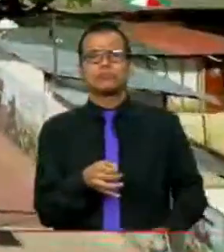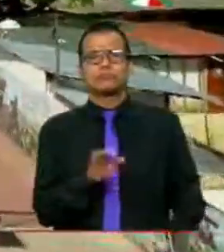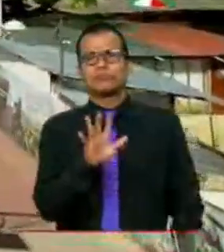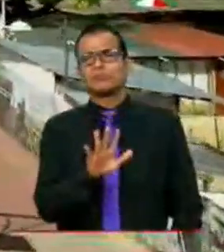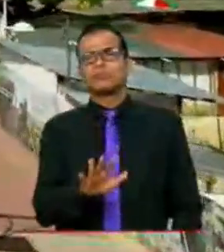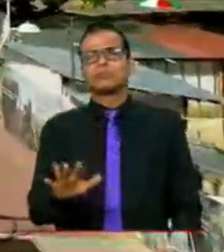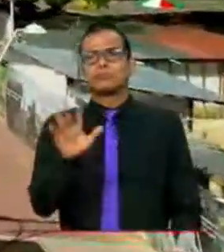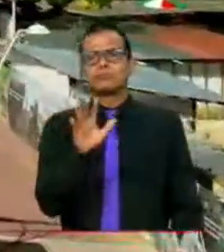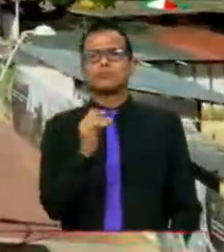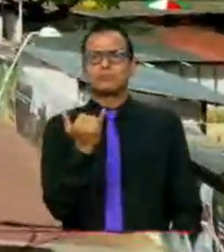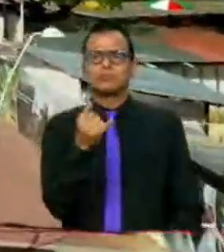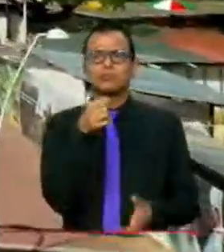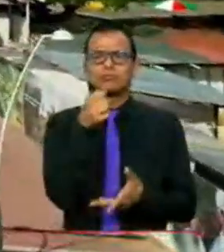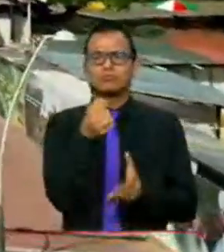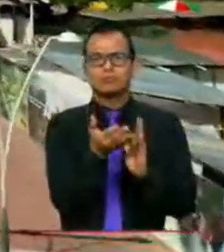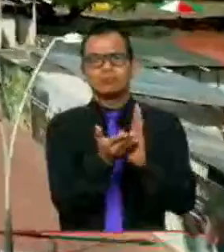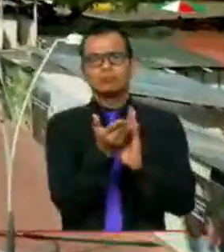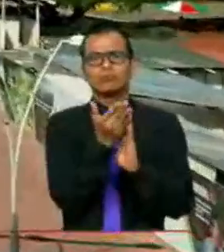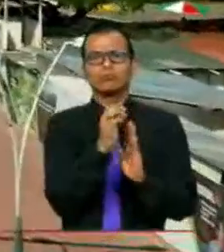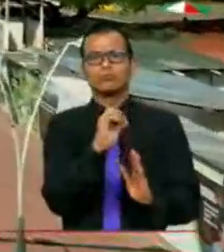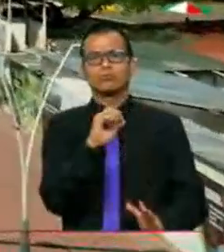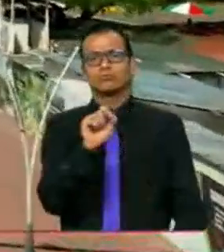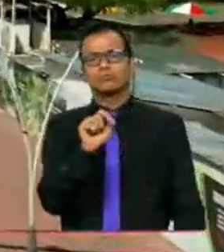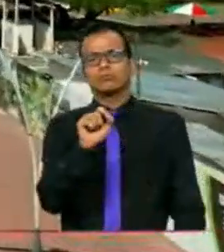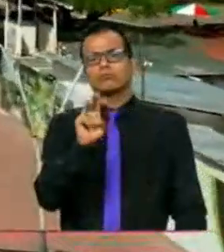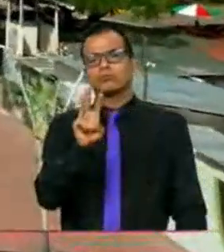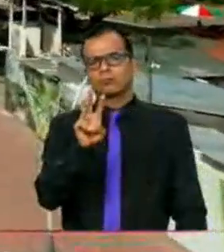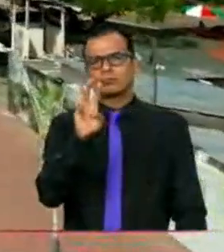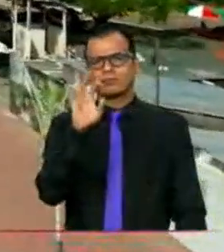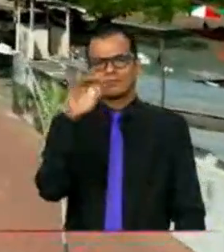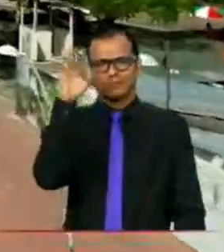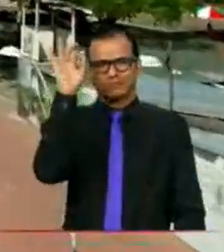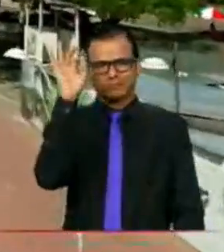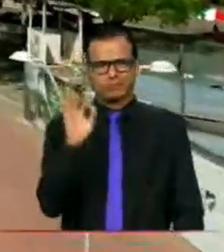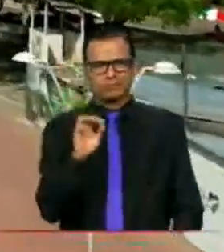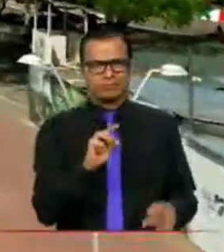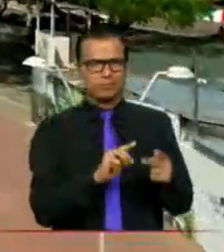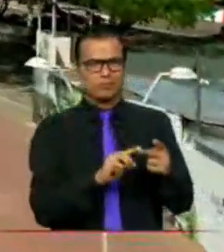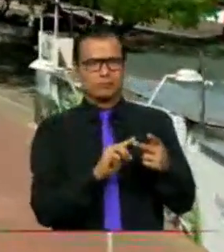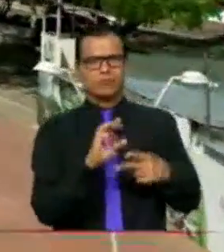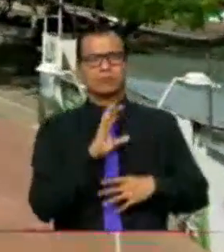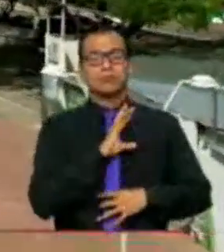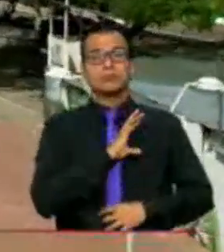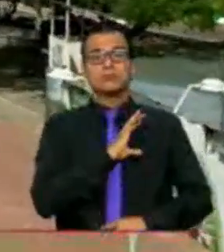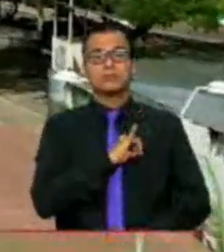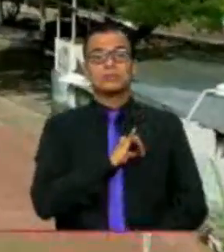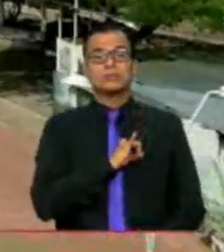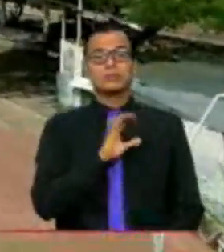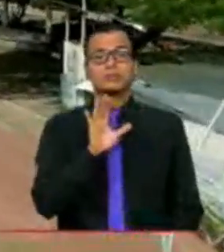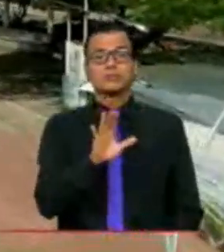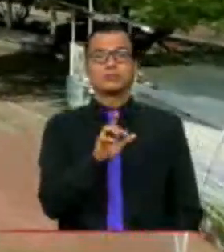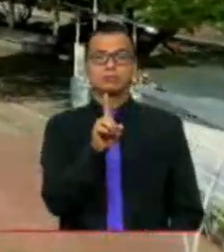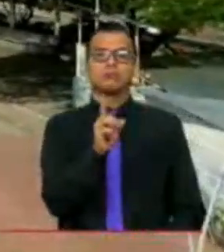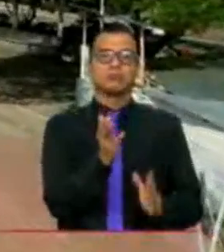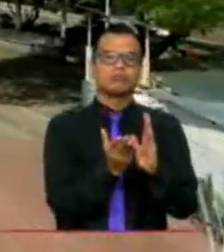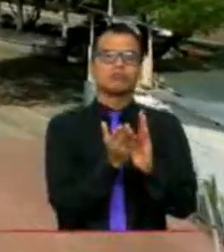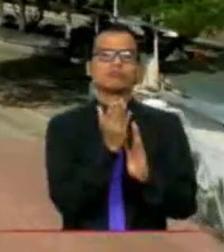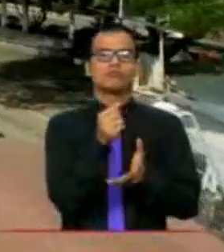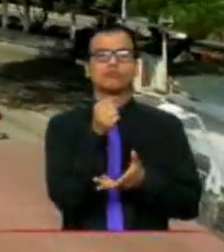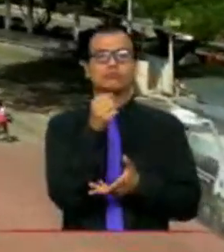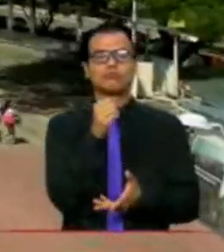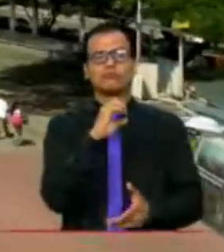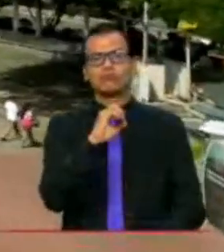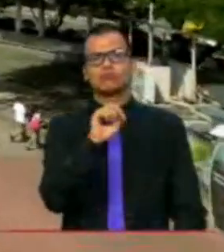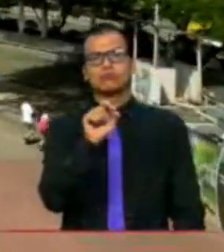de 0.3%. Cuando nos vamos a los resultados para Cali en particular, el crecimiento fue de 1.6% en el